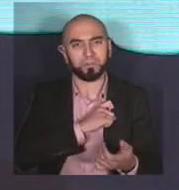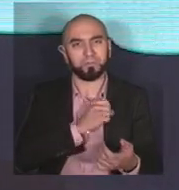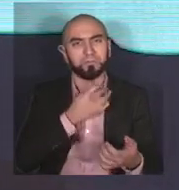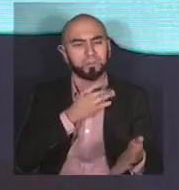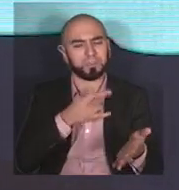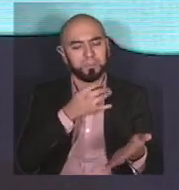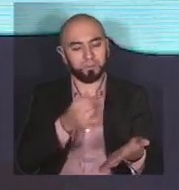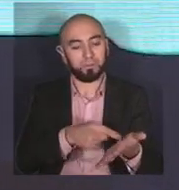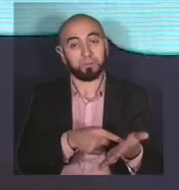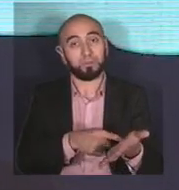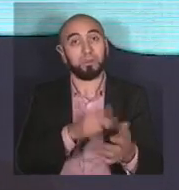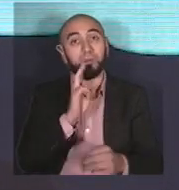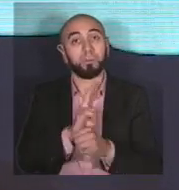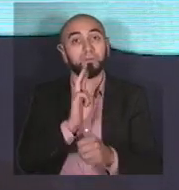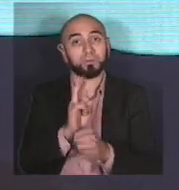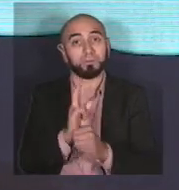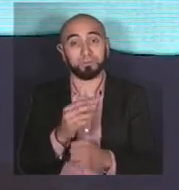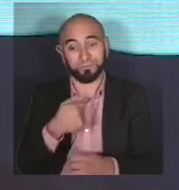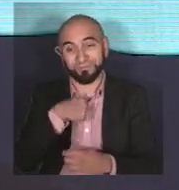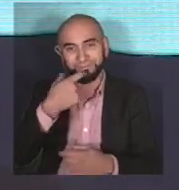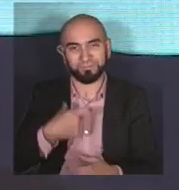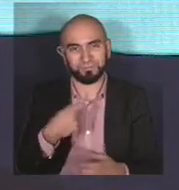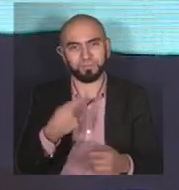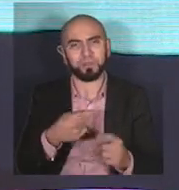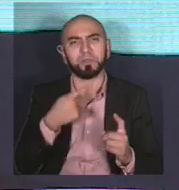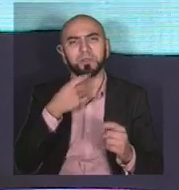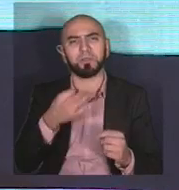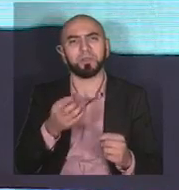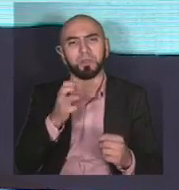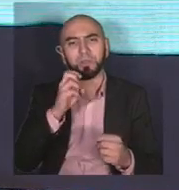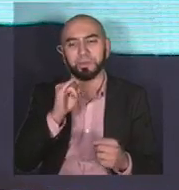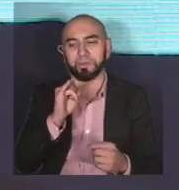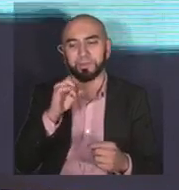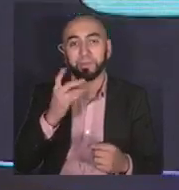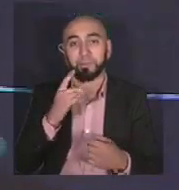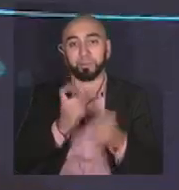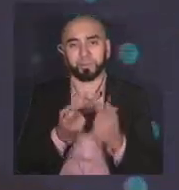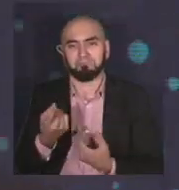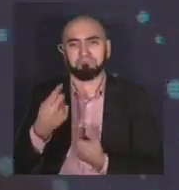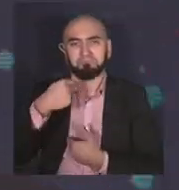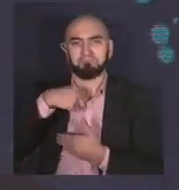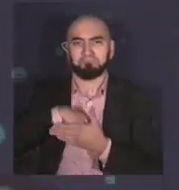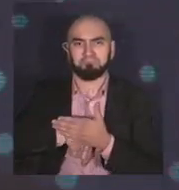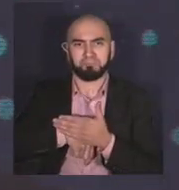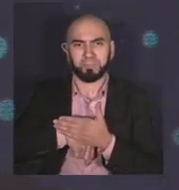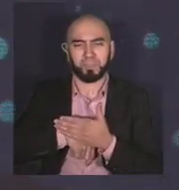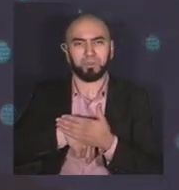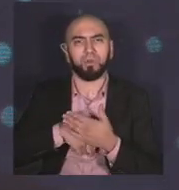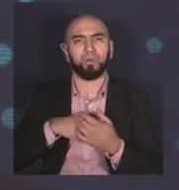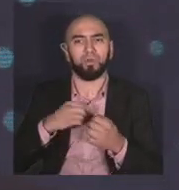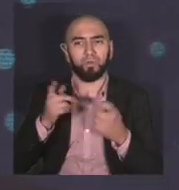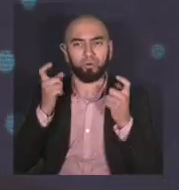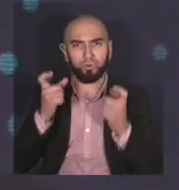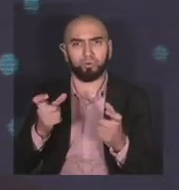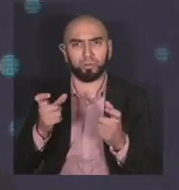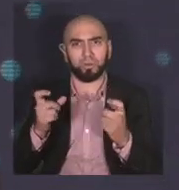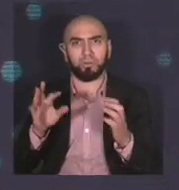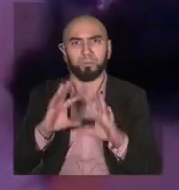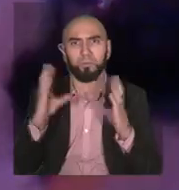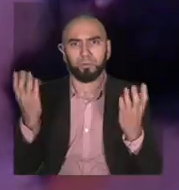Little dice que los introvertidos van a controlar el mundo. No, no lo